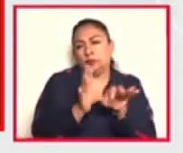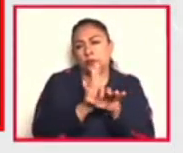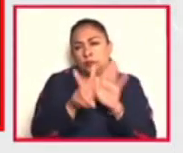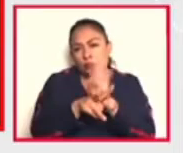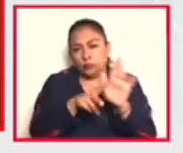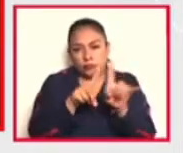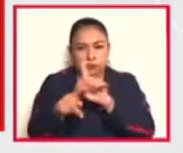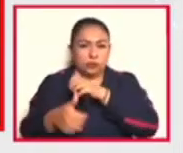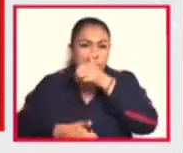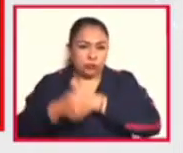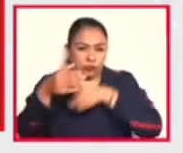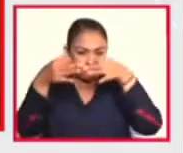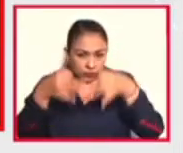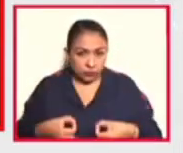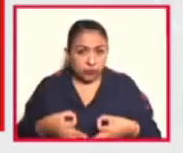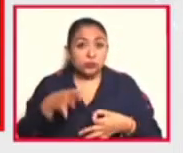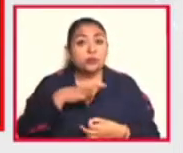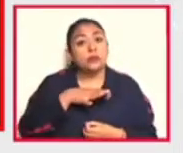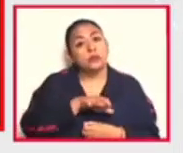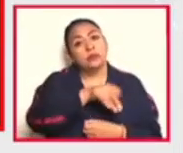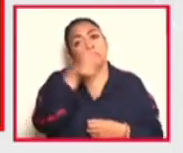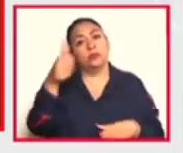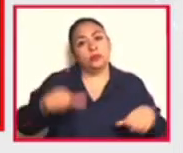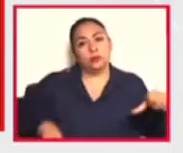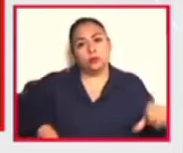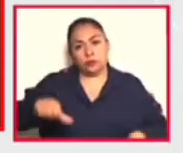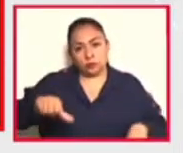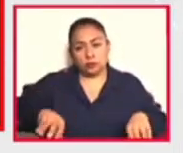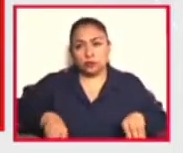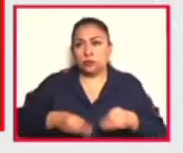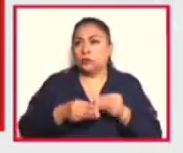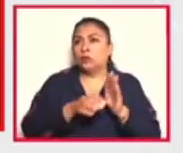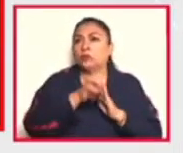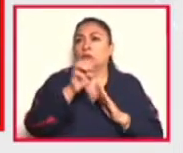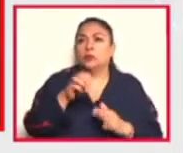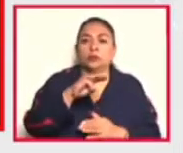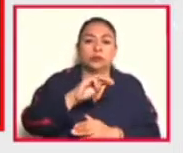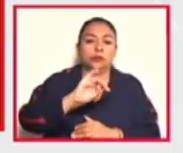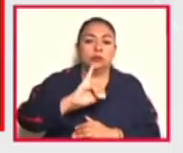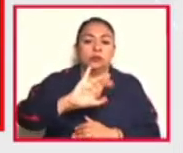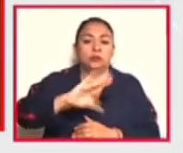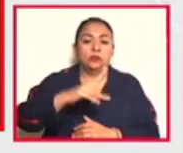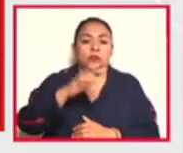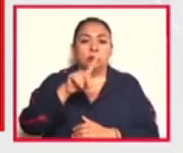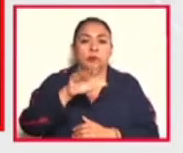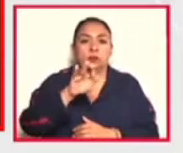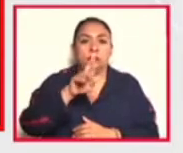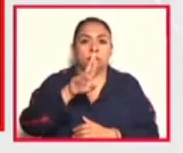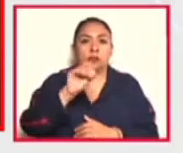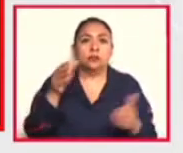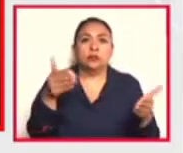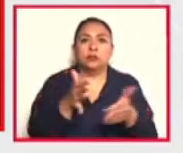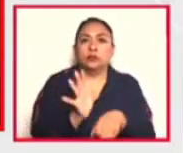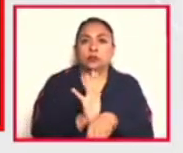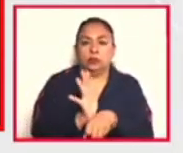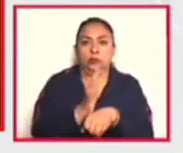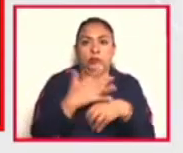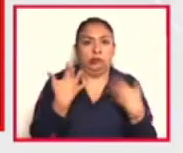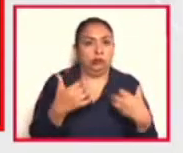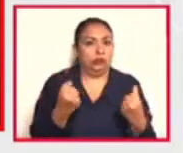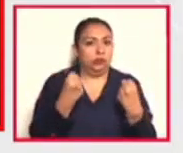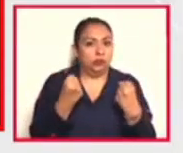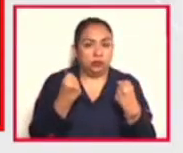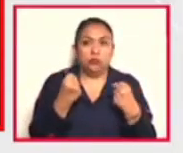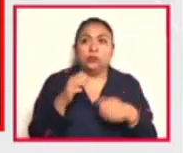oficial, hubo otras actividades que incluyeron, por ejemplo, a Michel Franco, que ha presentado una película muy polémica,